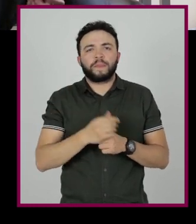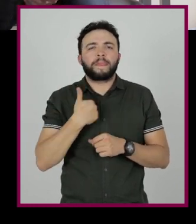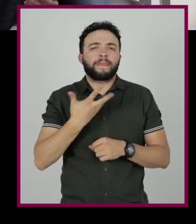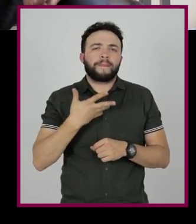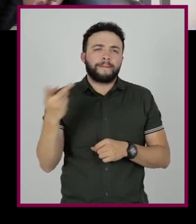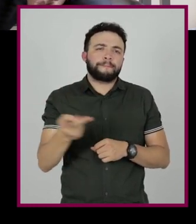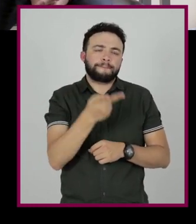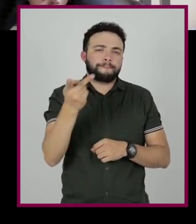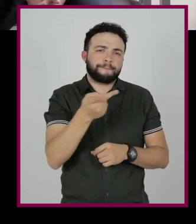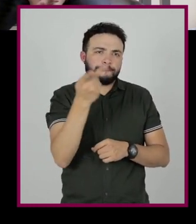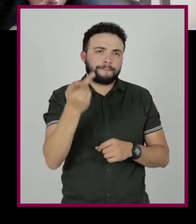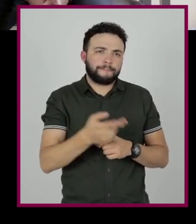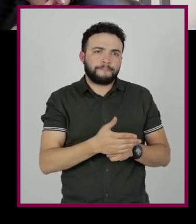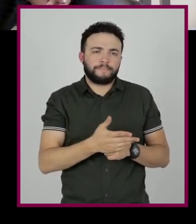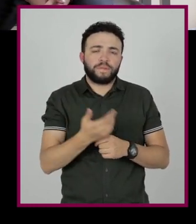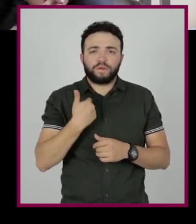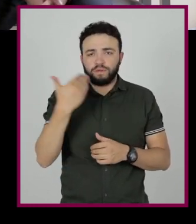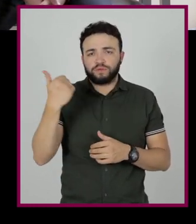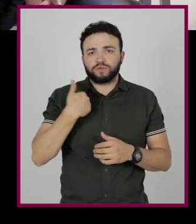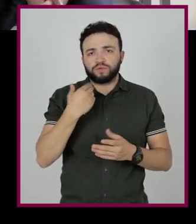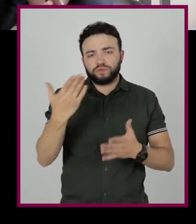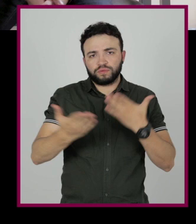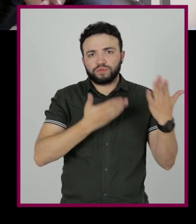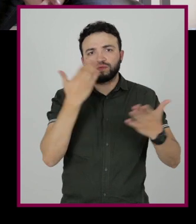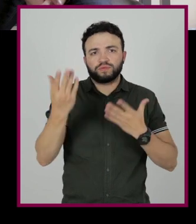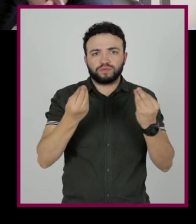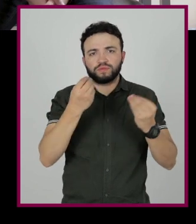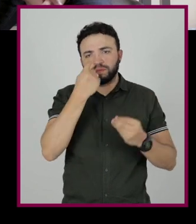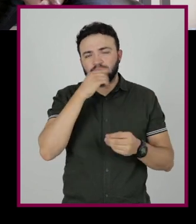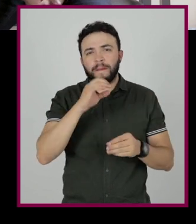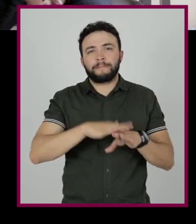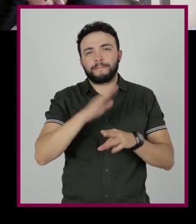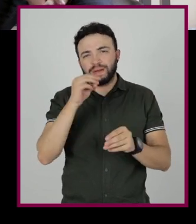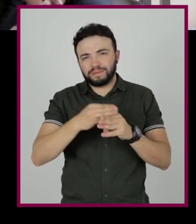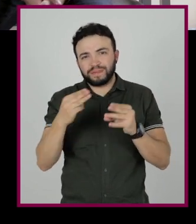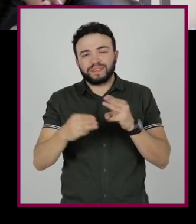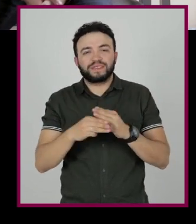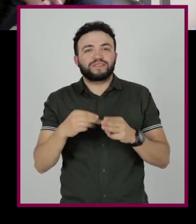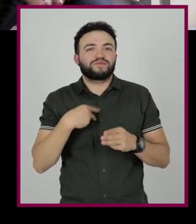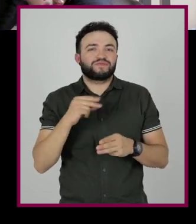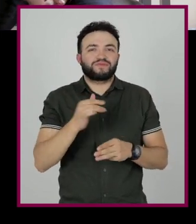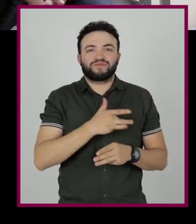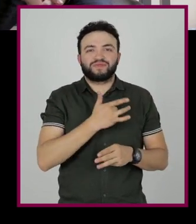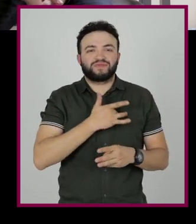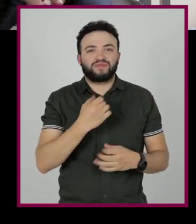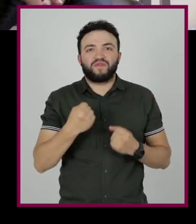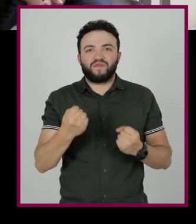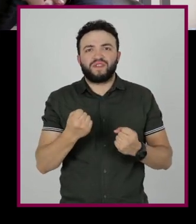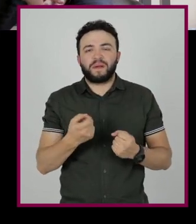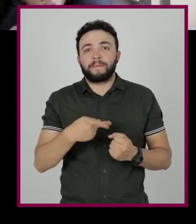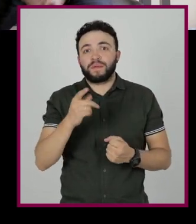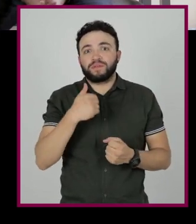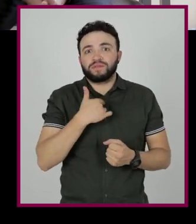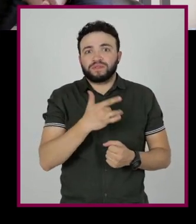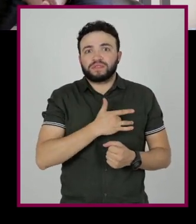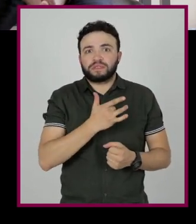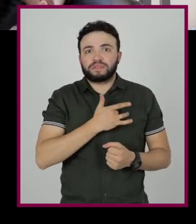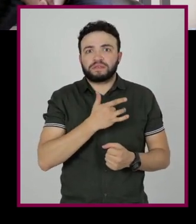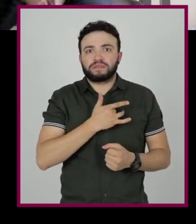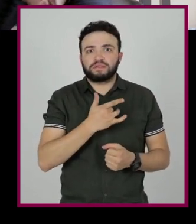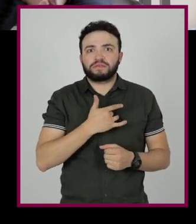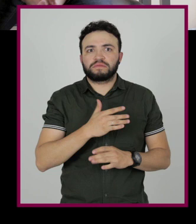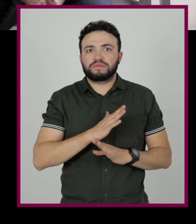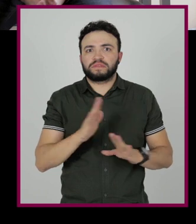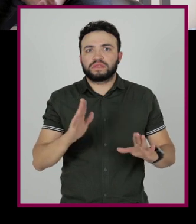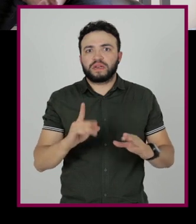pregunta. Últimamente he estado estudiando mucho para adelantar unas materias en las cuales no me siento muy fuerte, pero siento que llega un